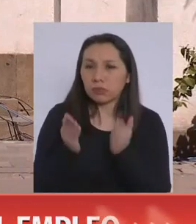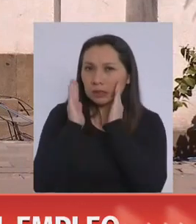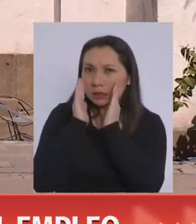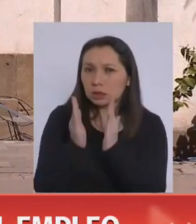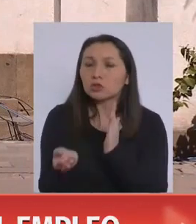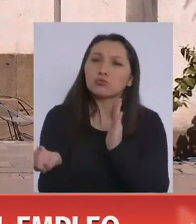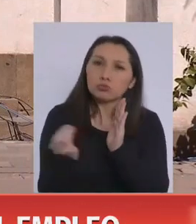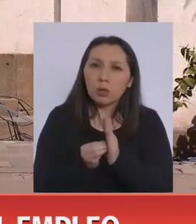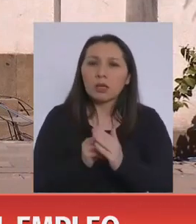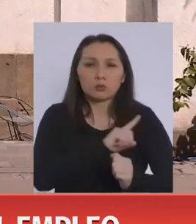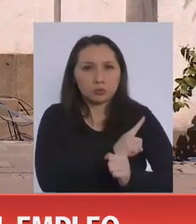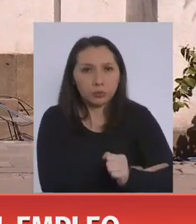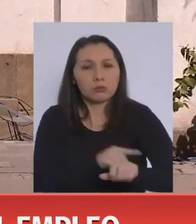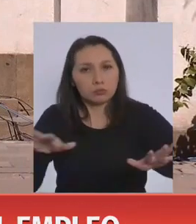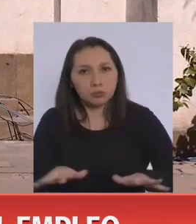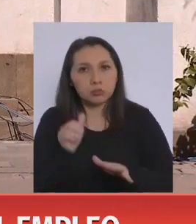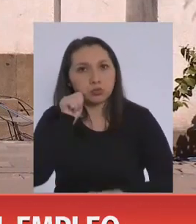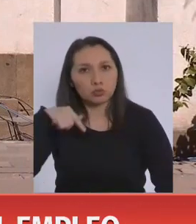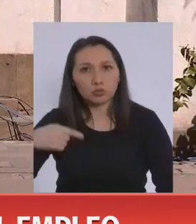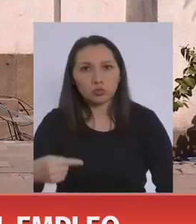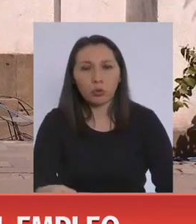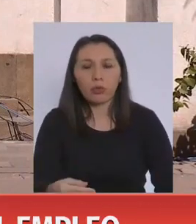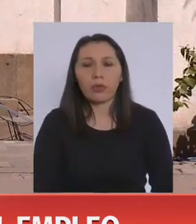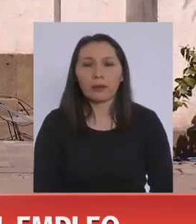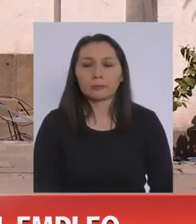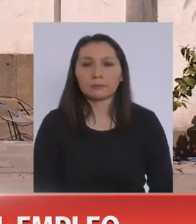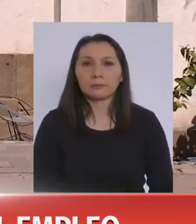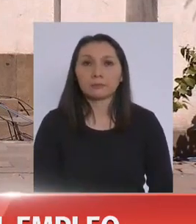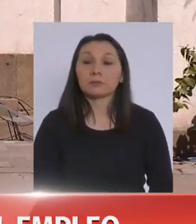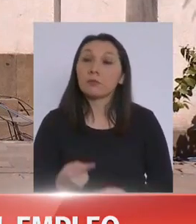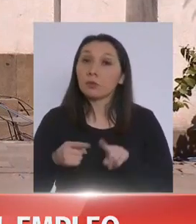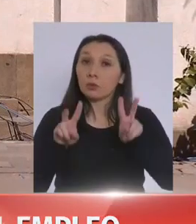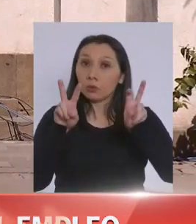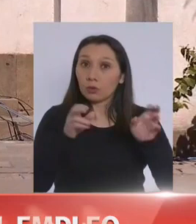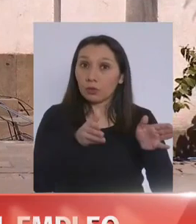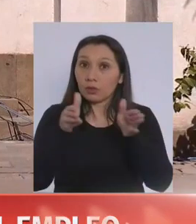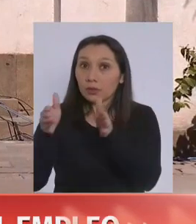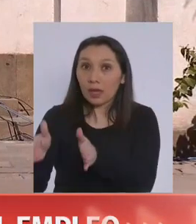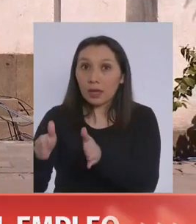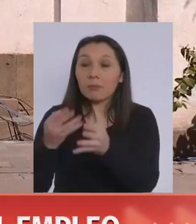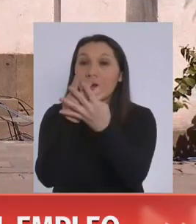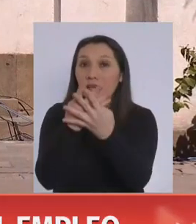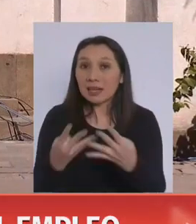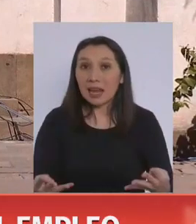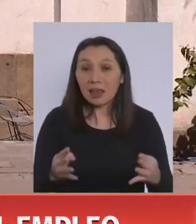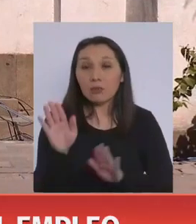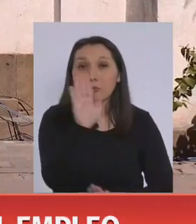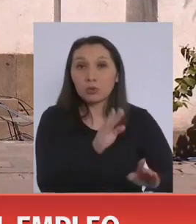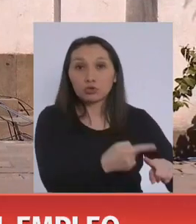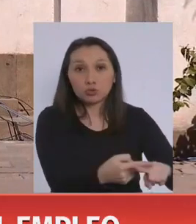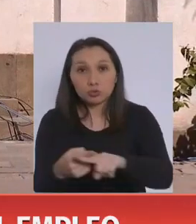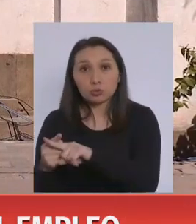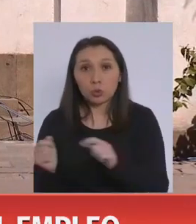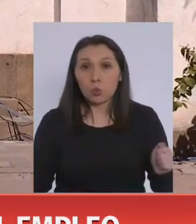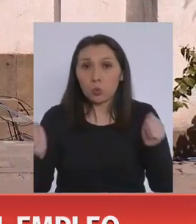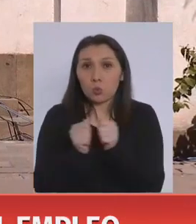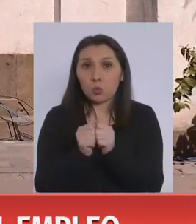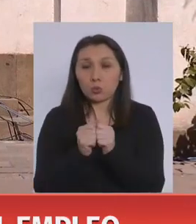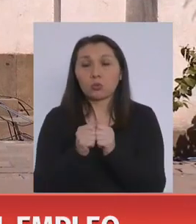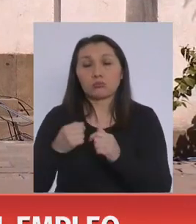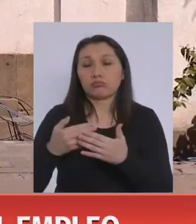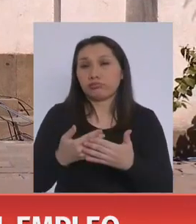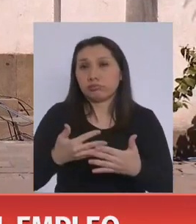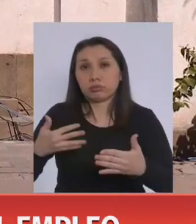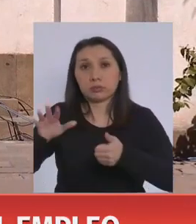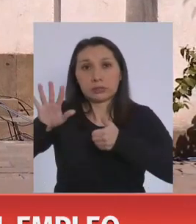sigue fortaleciéndose cada día. Por otra parte, la red de protección social que juntos construimos en los